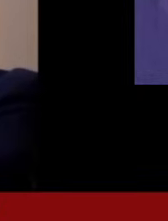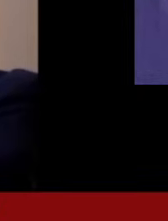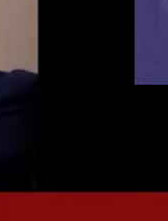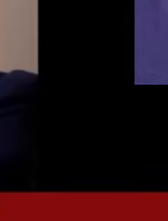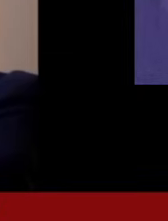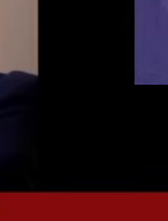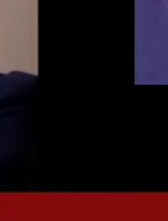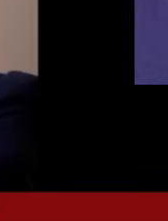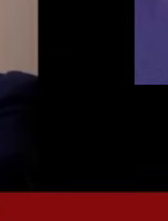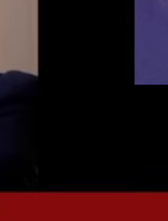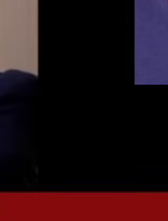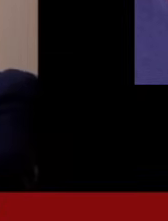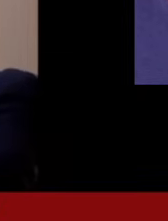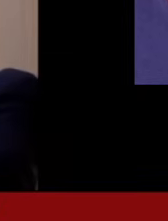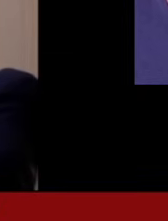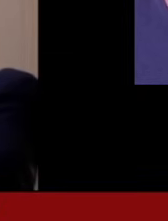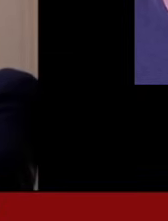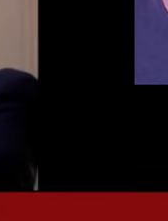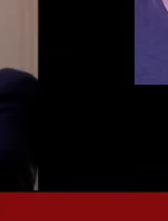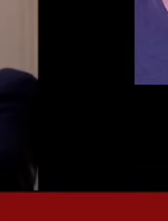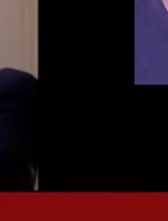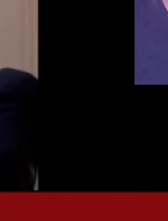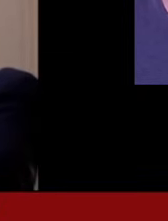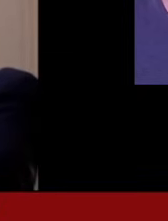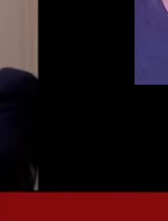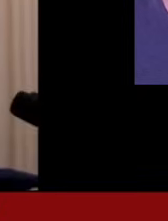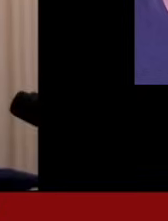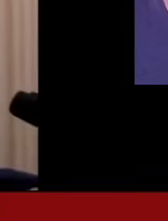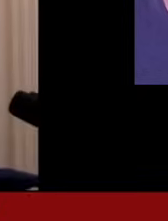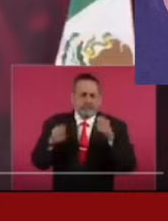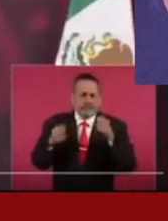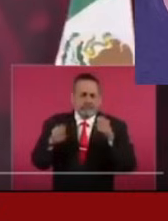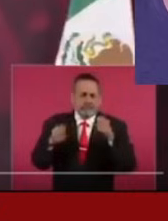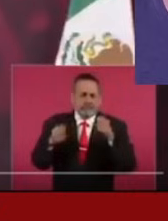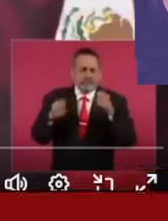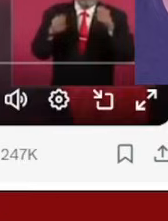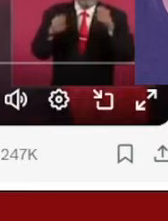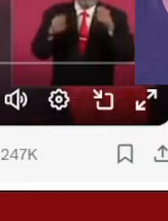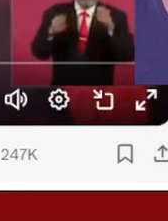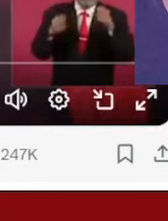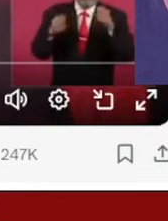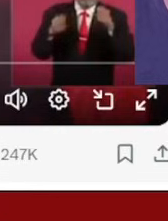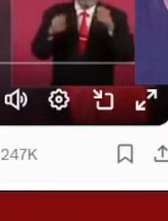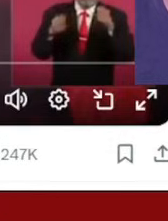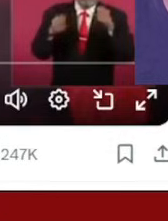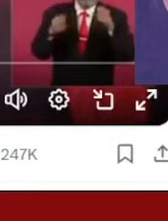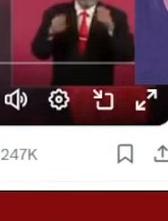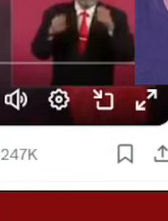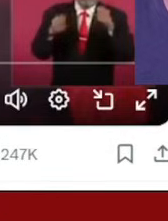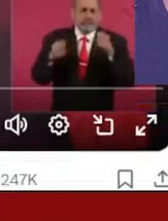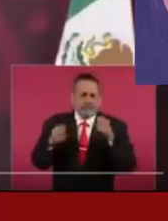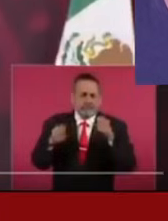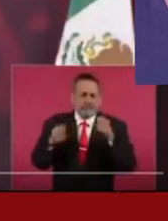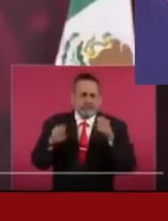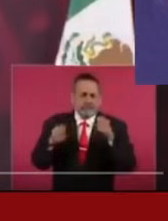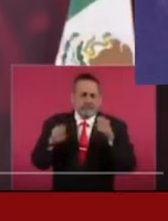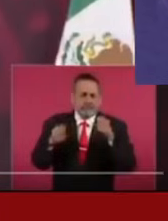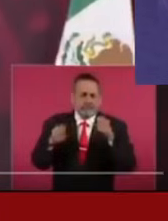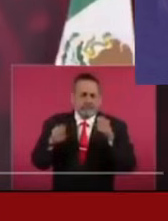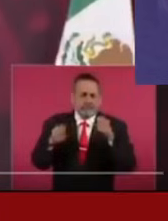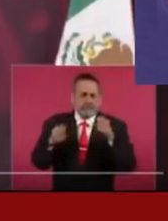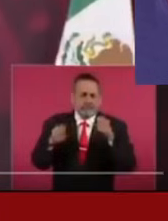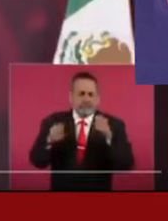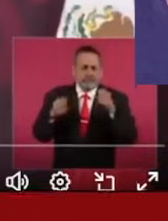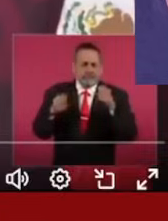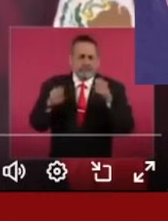a la frontera. Y le manda unos monigotes al presidente Andrés Manuel López Obrador, pero miren, el presidente Andrés Manuel López Obrador, saben que